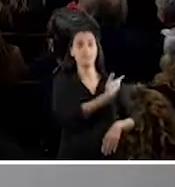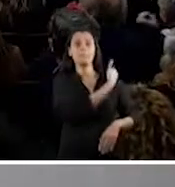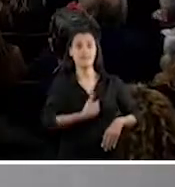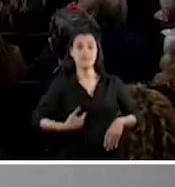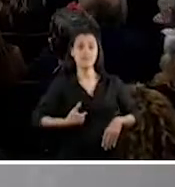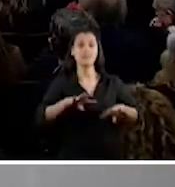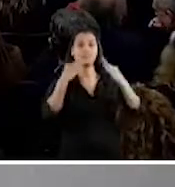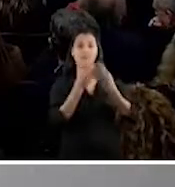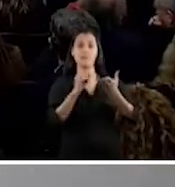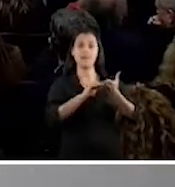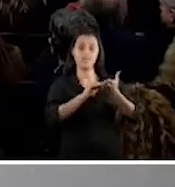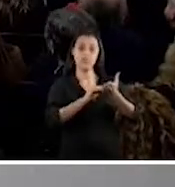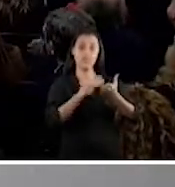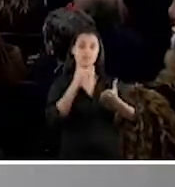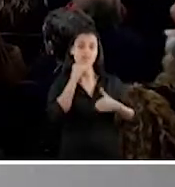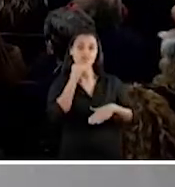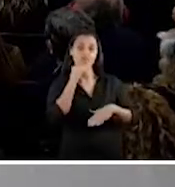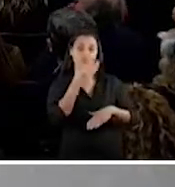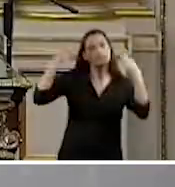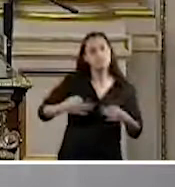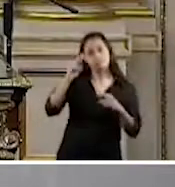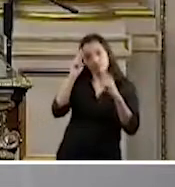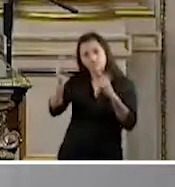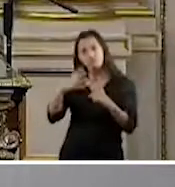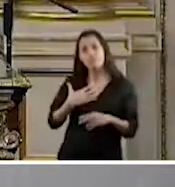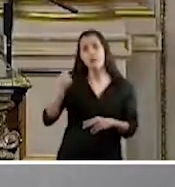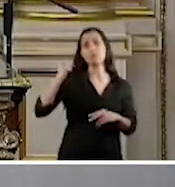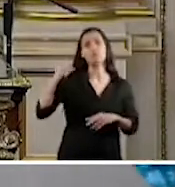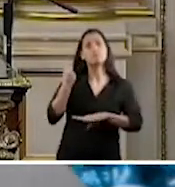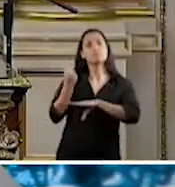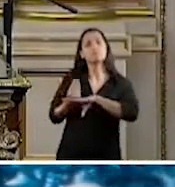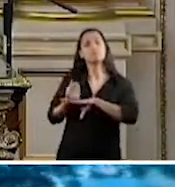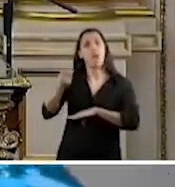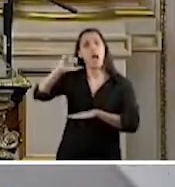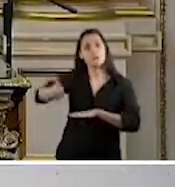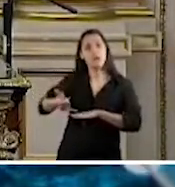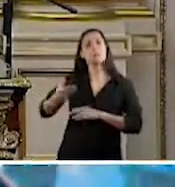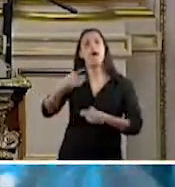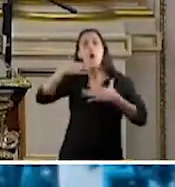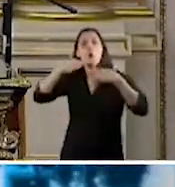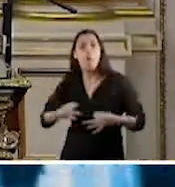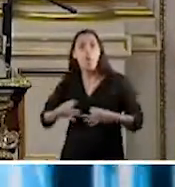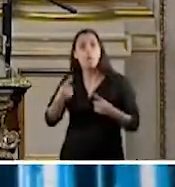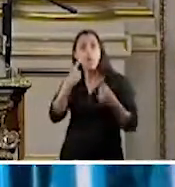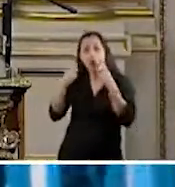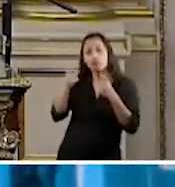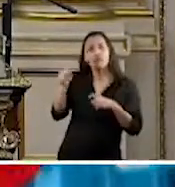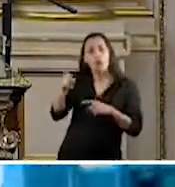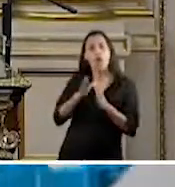el que siempre paga las consecuencias de todo este tipo de situaciones sin dudas porque no tiene donde refugiarse